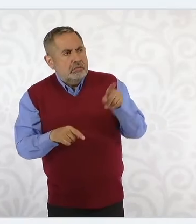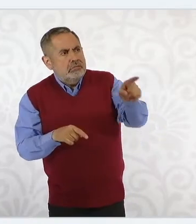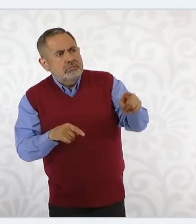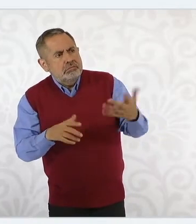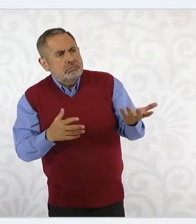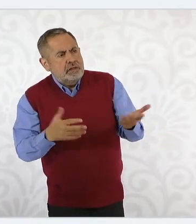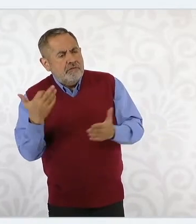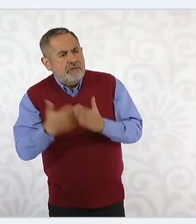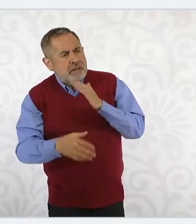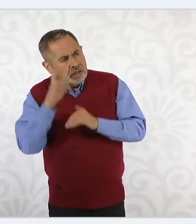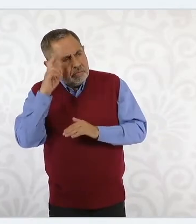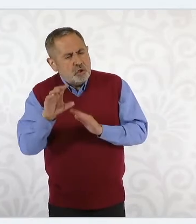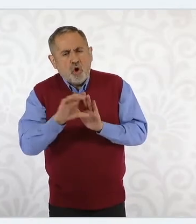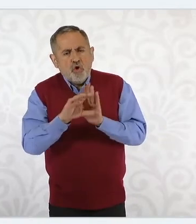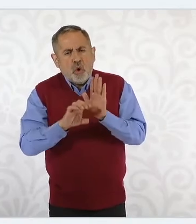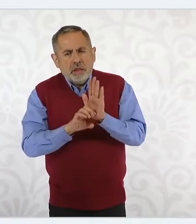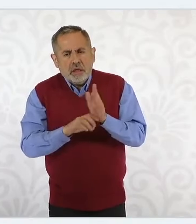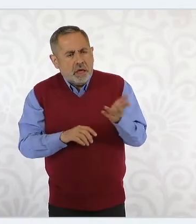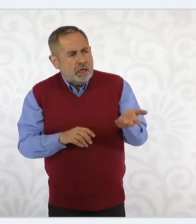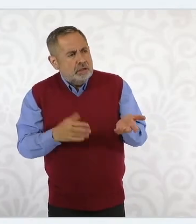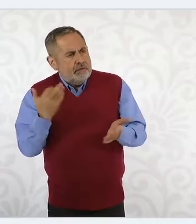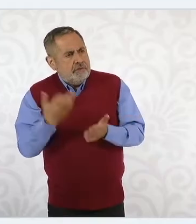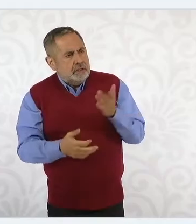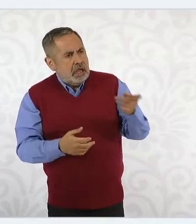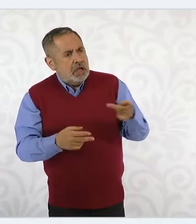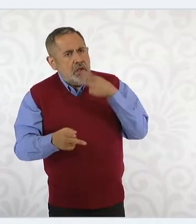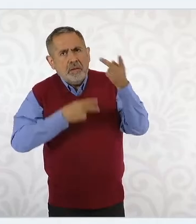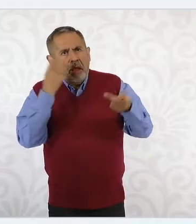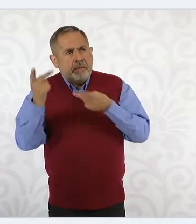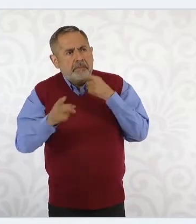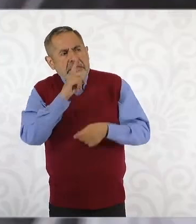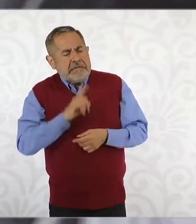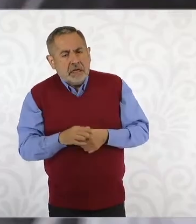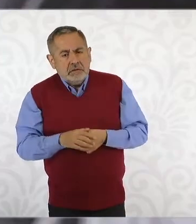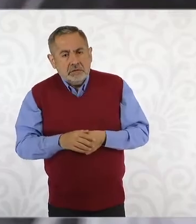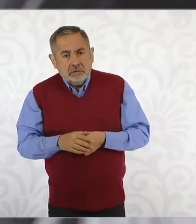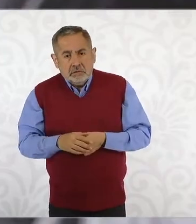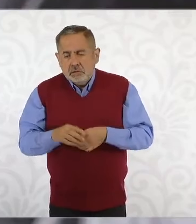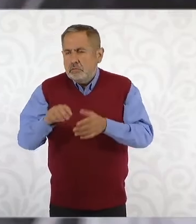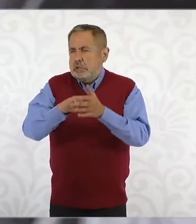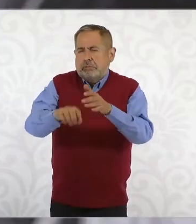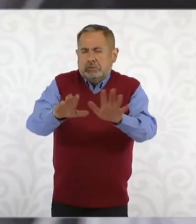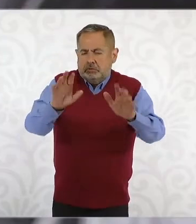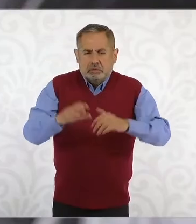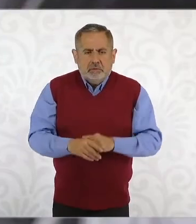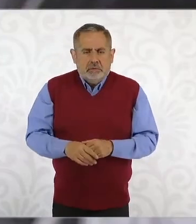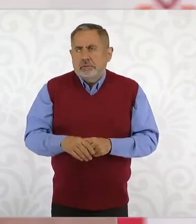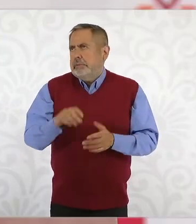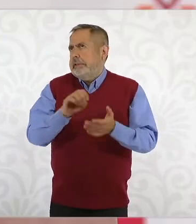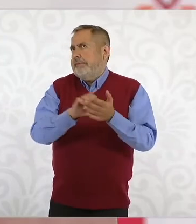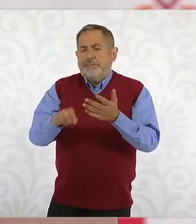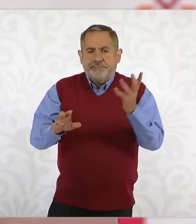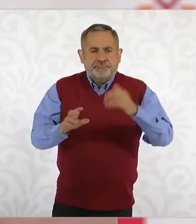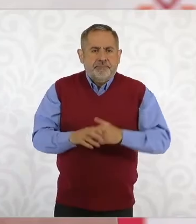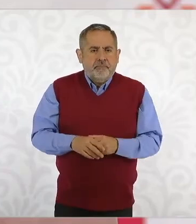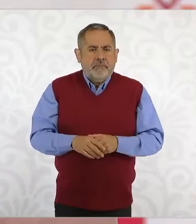tu código de ética de medio y además dijiste mentiras. Por ejemplo, que